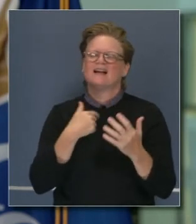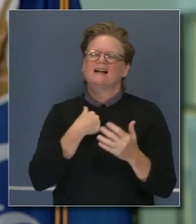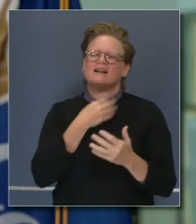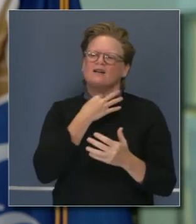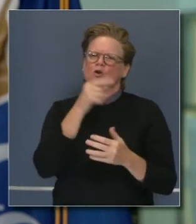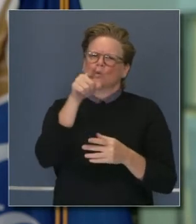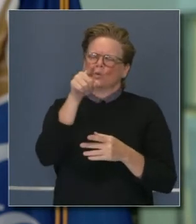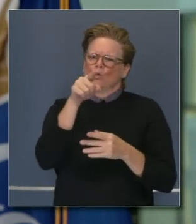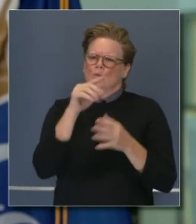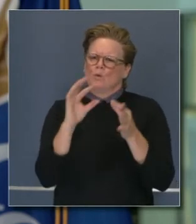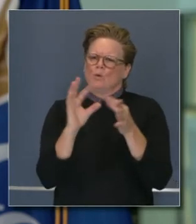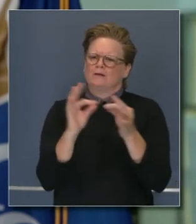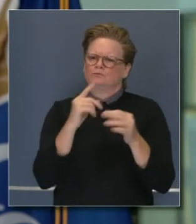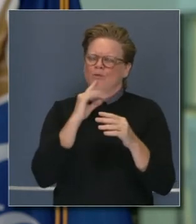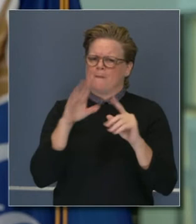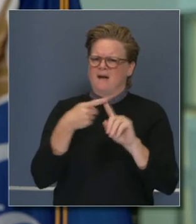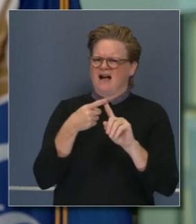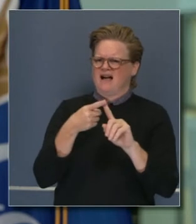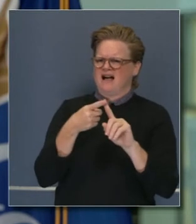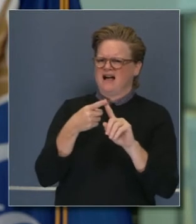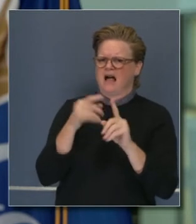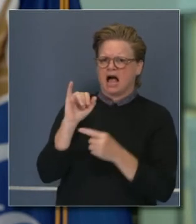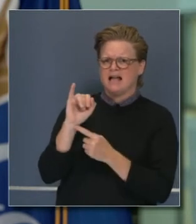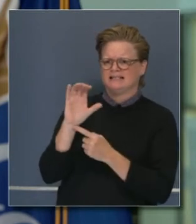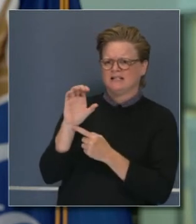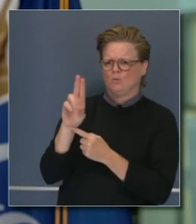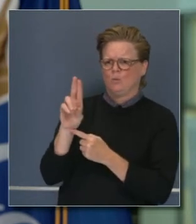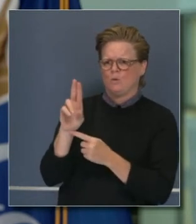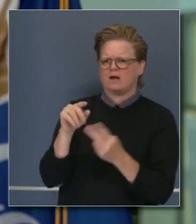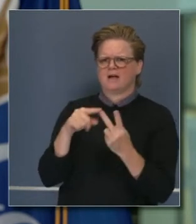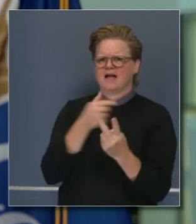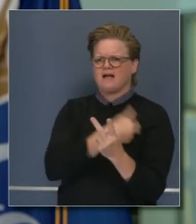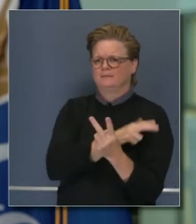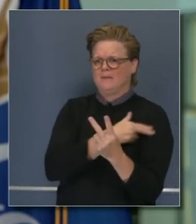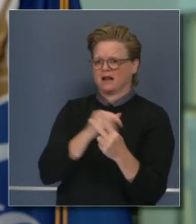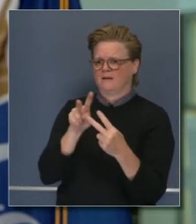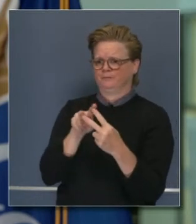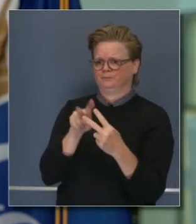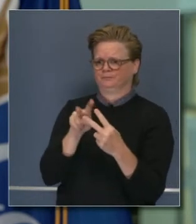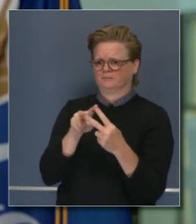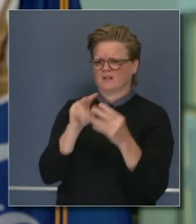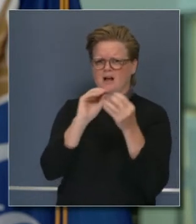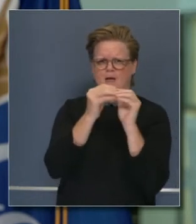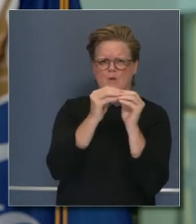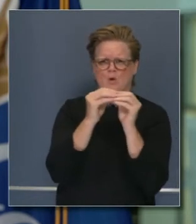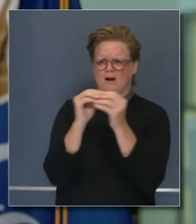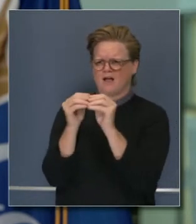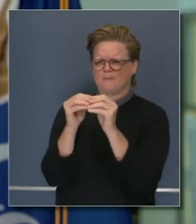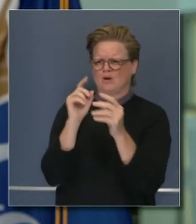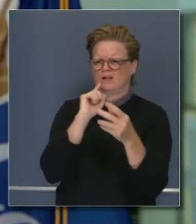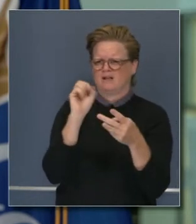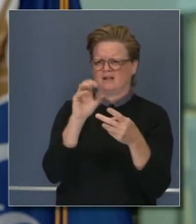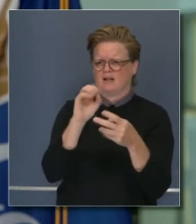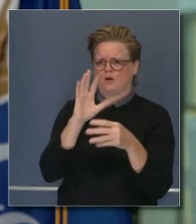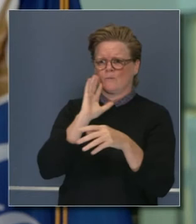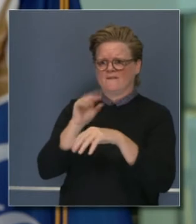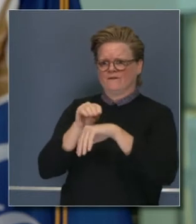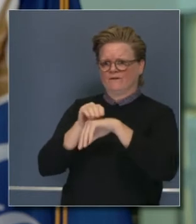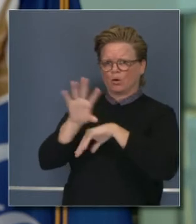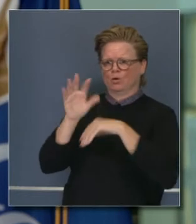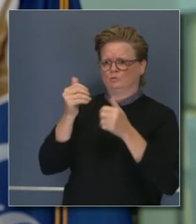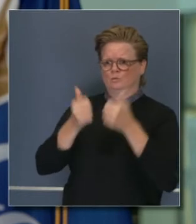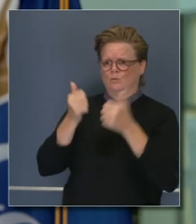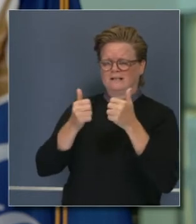marco que usted mencionaba en cuanto a la hospitalización, parece ser que los datos empiecen a ser más